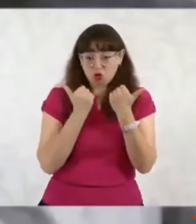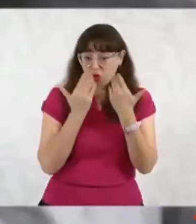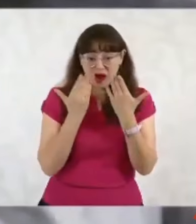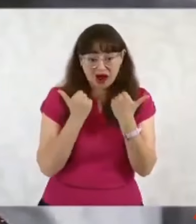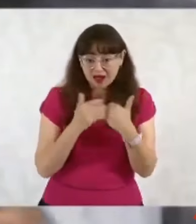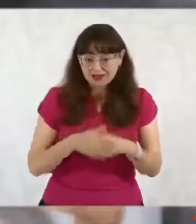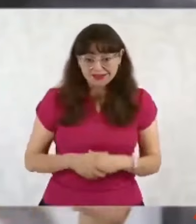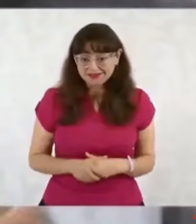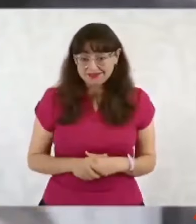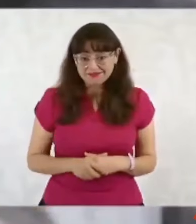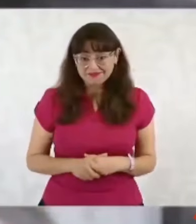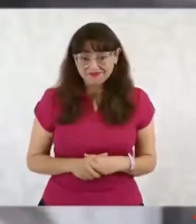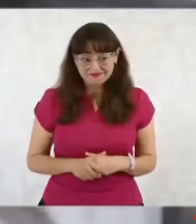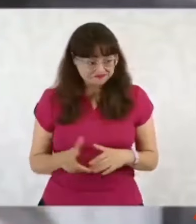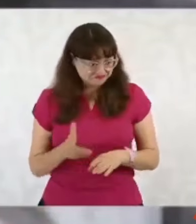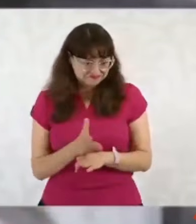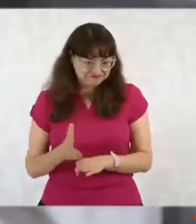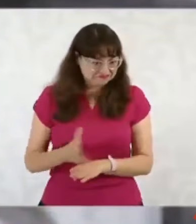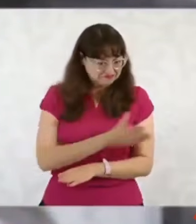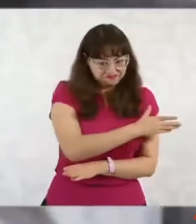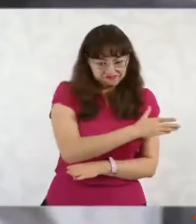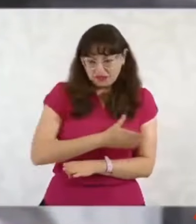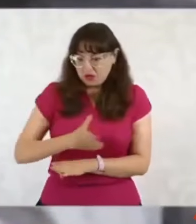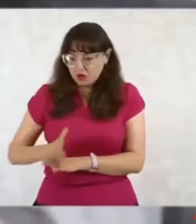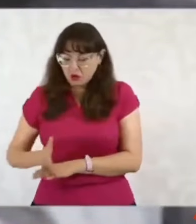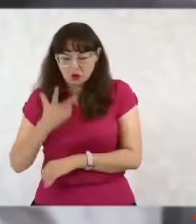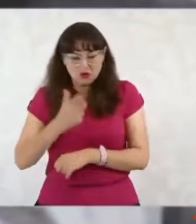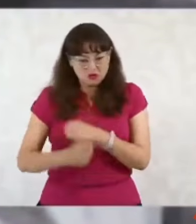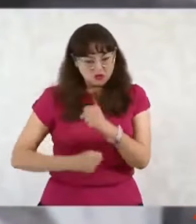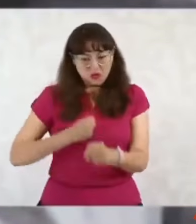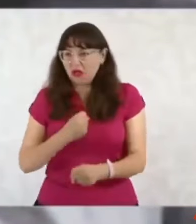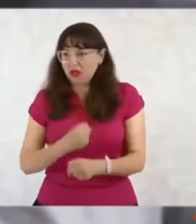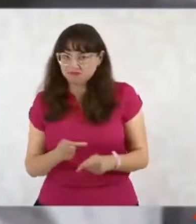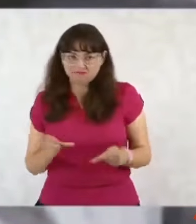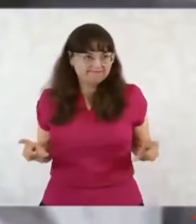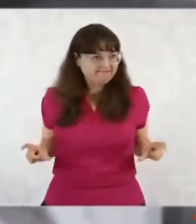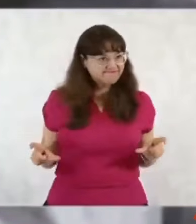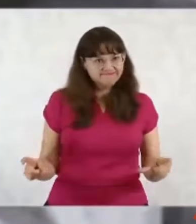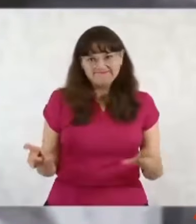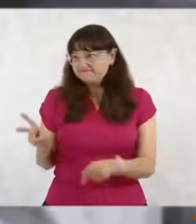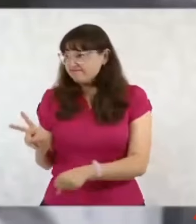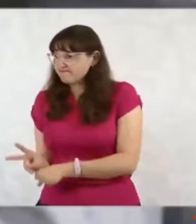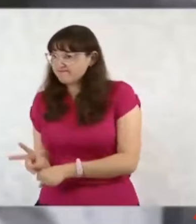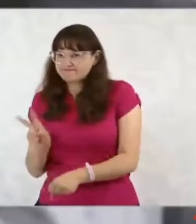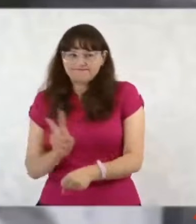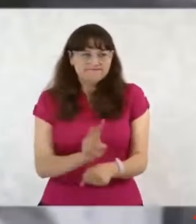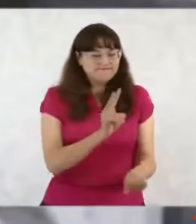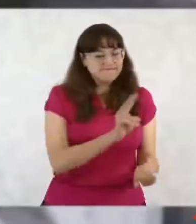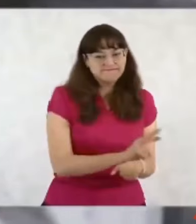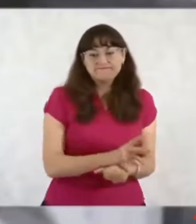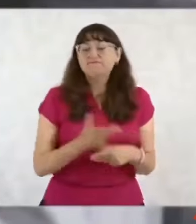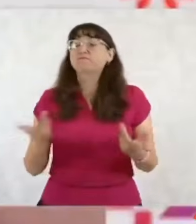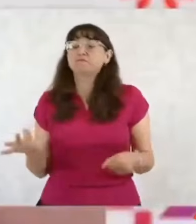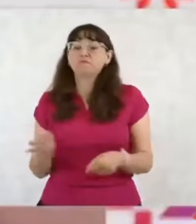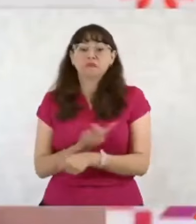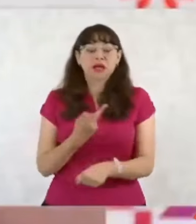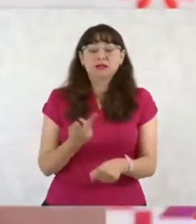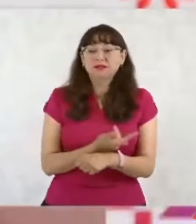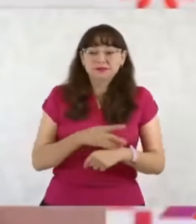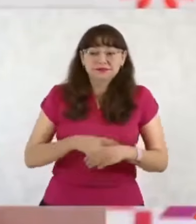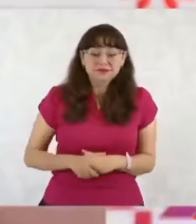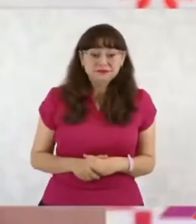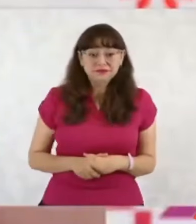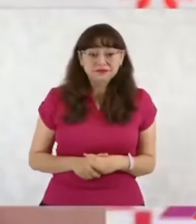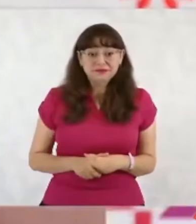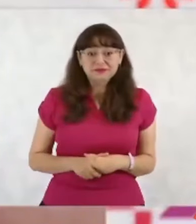gracias a las intervenciones que hemos estado haciendo en aduanas, a las detenciones que se hicieron. ¿Qué pasa con los empresarios de